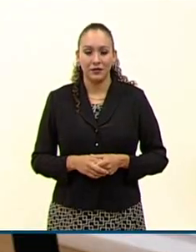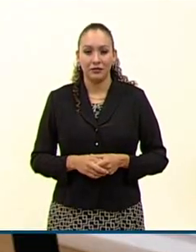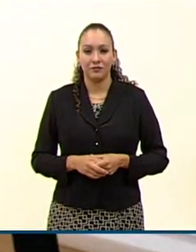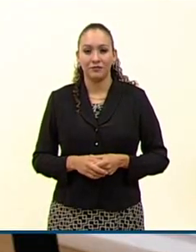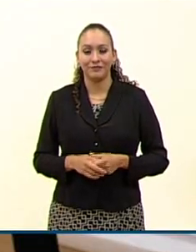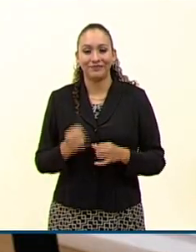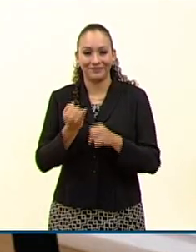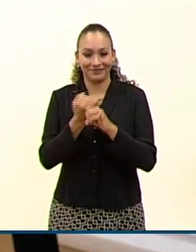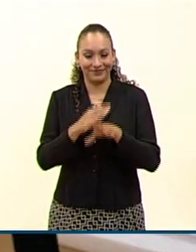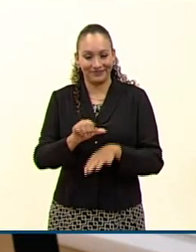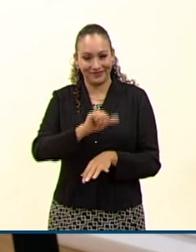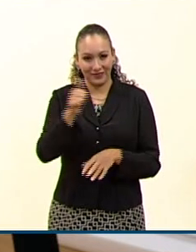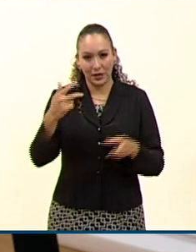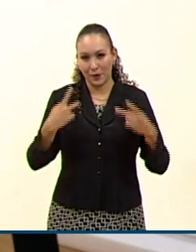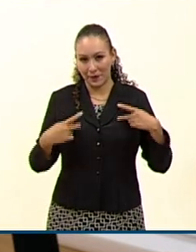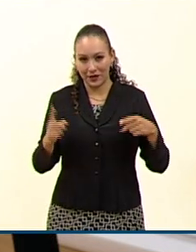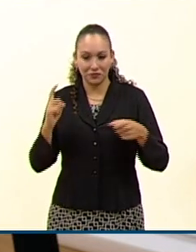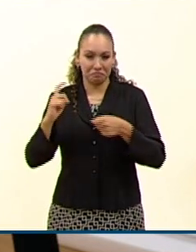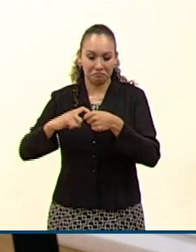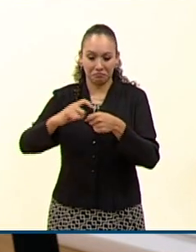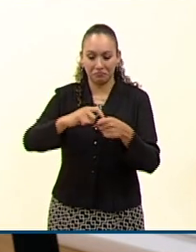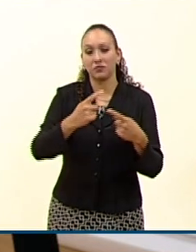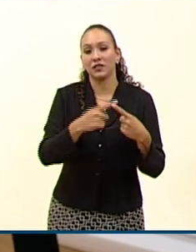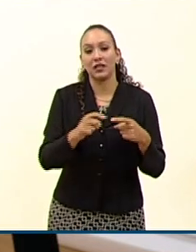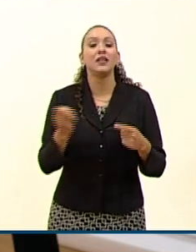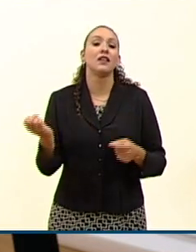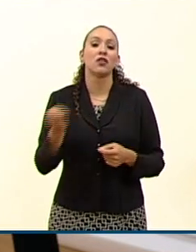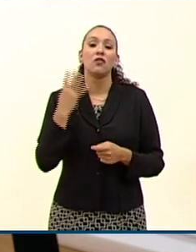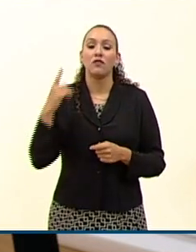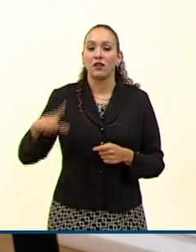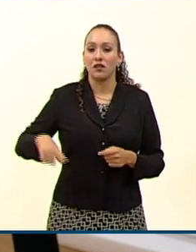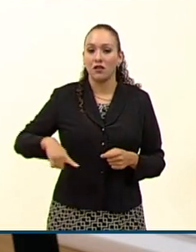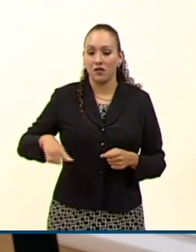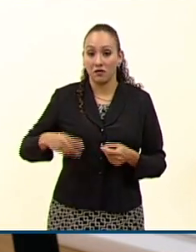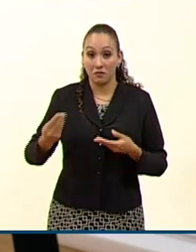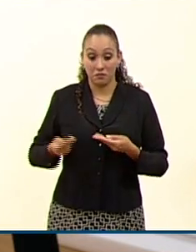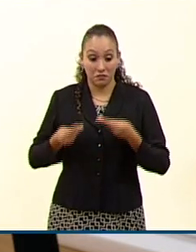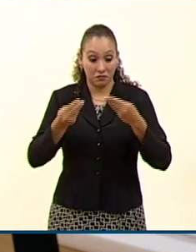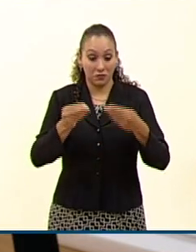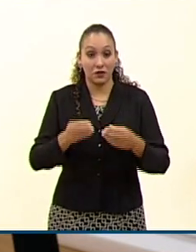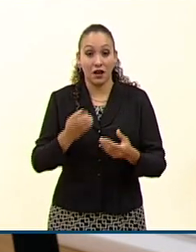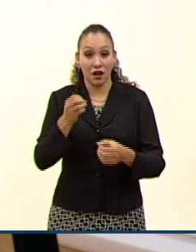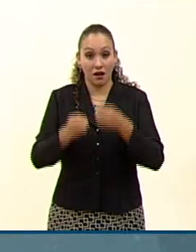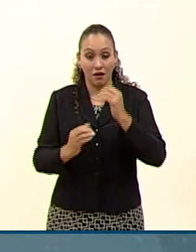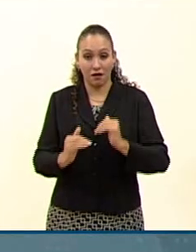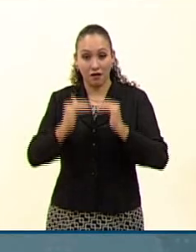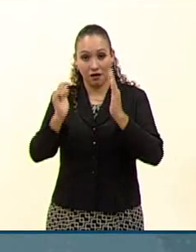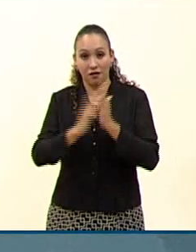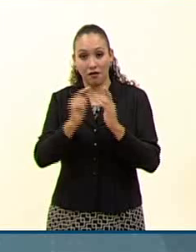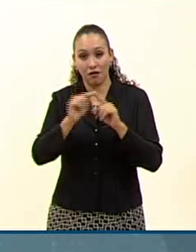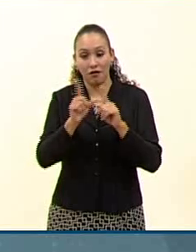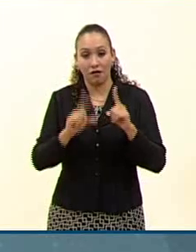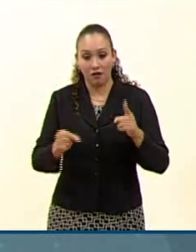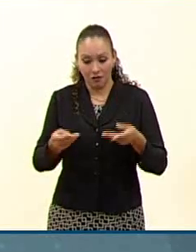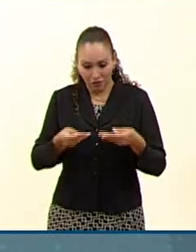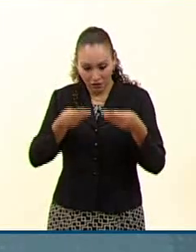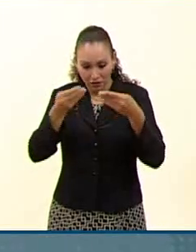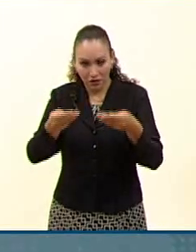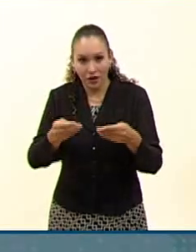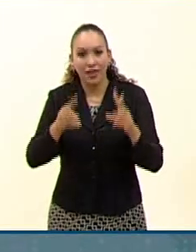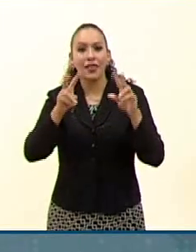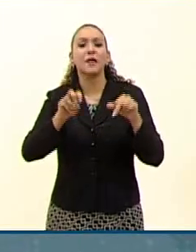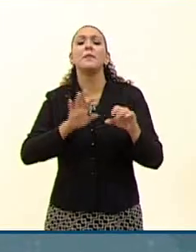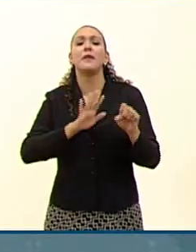En otra información, los integrantes de la Conferencia Nacional de Gobernadores entregaron en la Suprema Corte un amicus curiae en torno a la